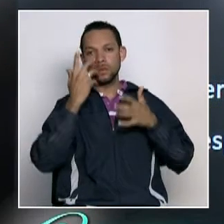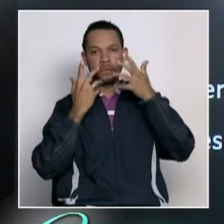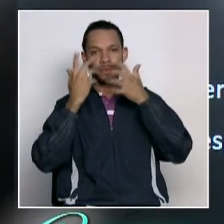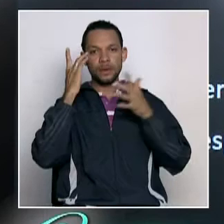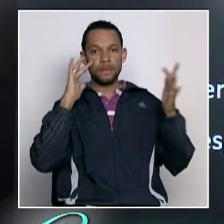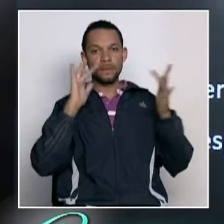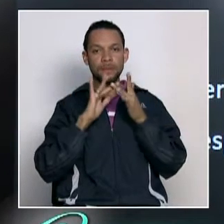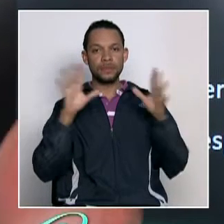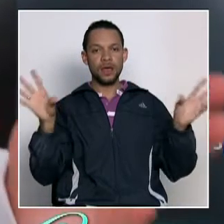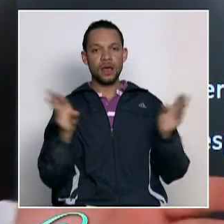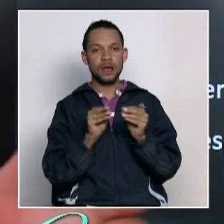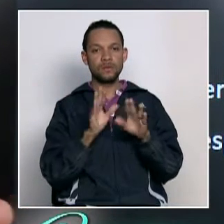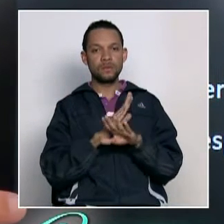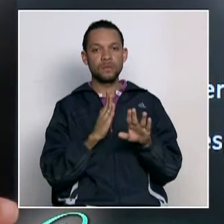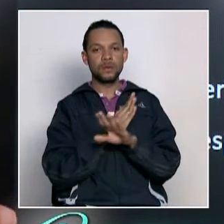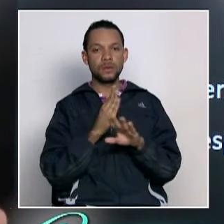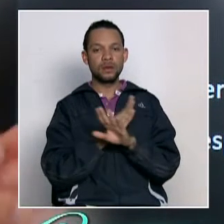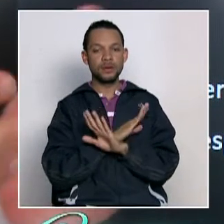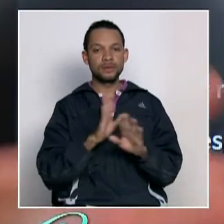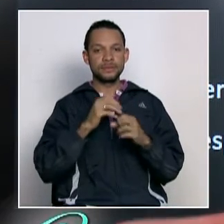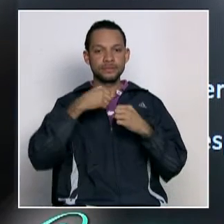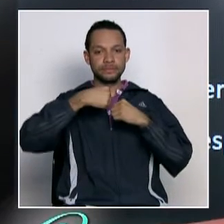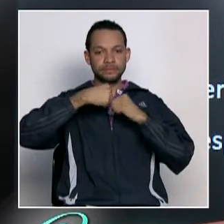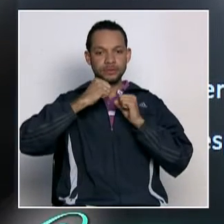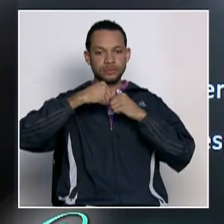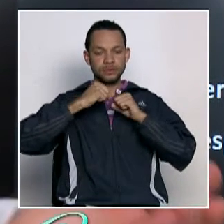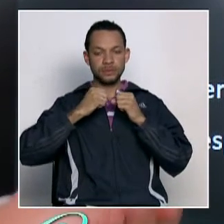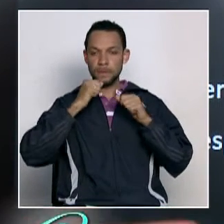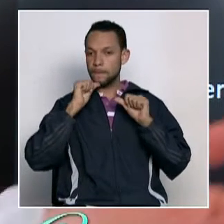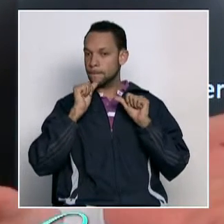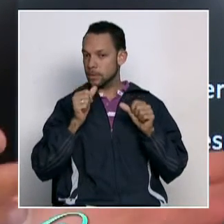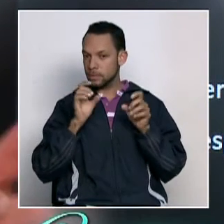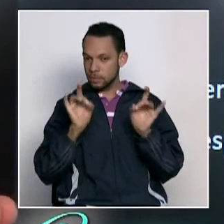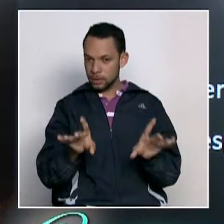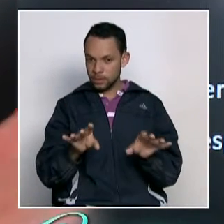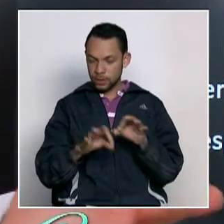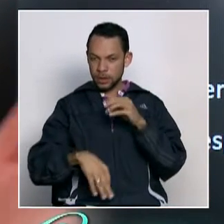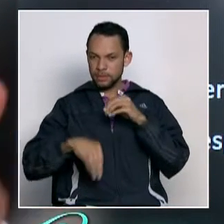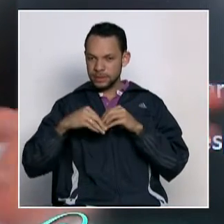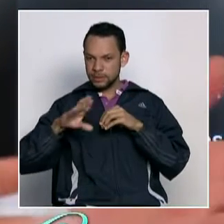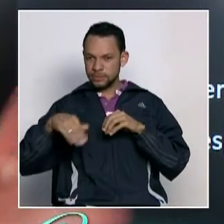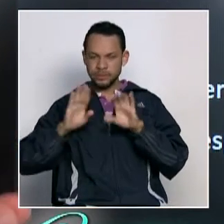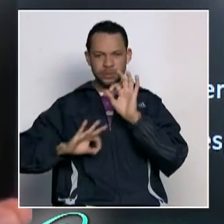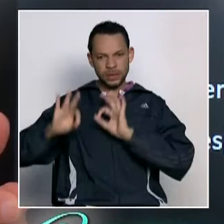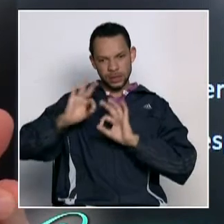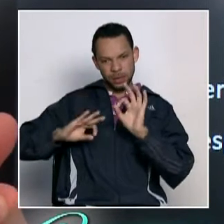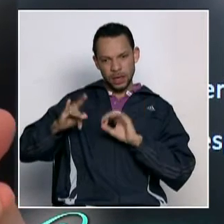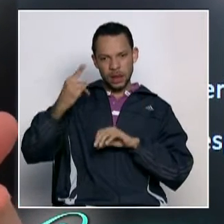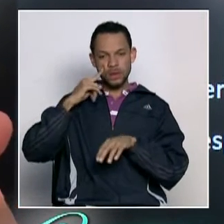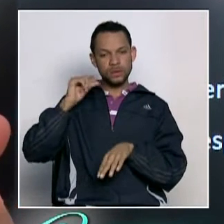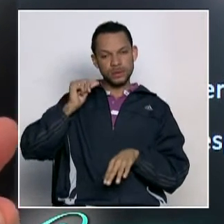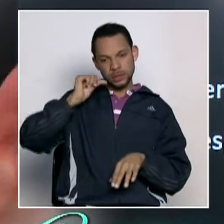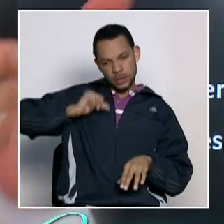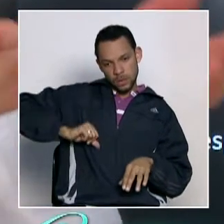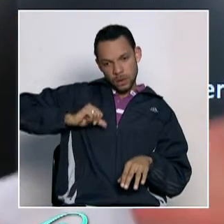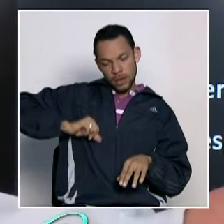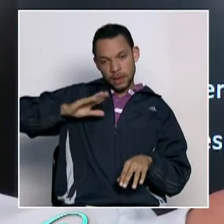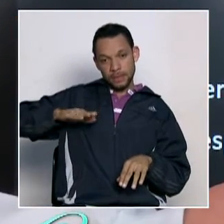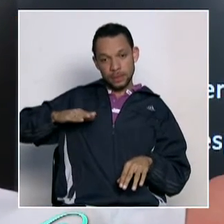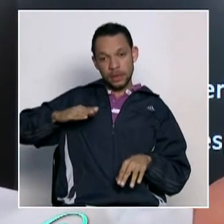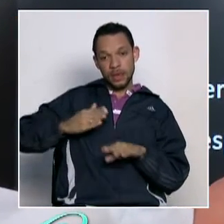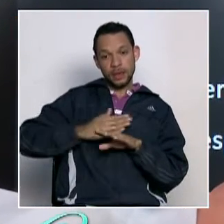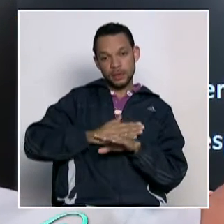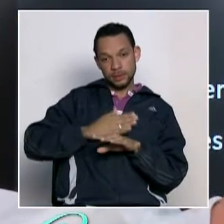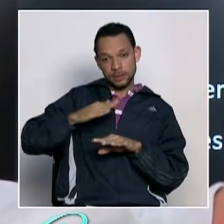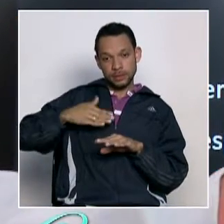por completo el problema de la rodilla. La pregunta mía es, ¿no le hubiéramos de pronto evitado una cirugía de rodilla a esa paciente? Claro.